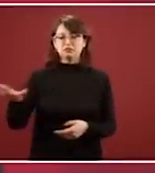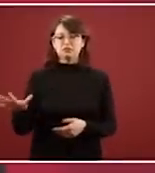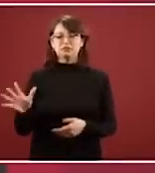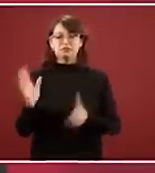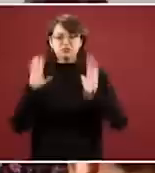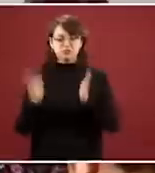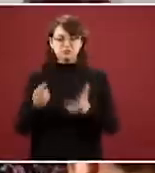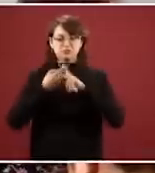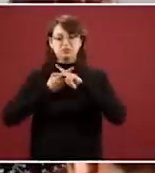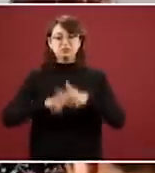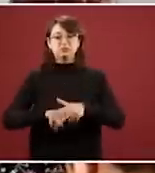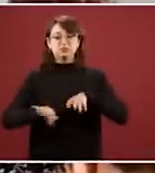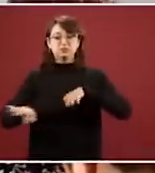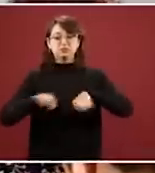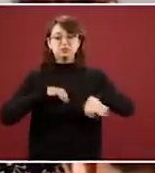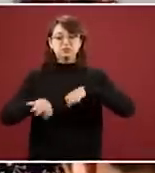trabajando